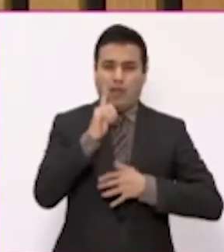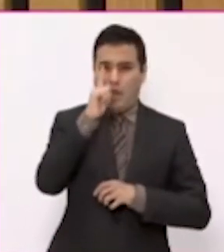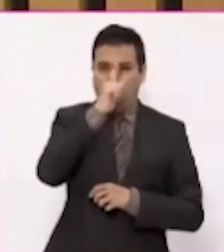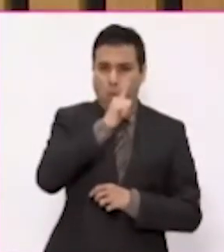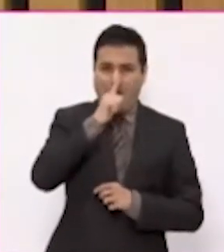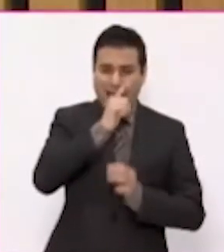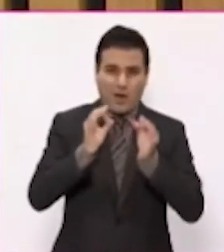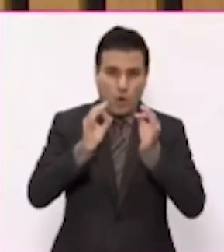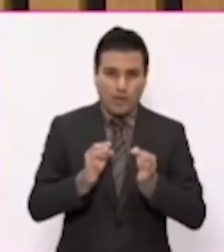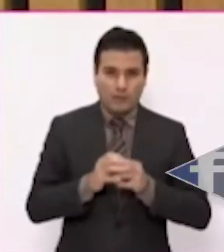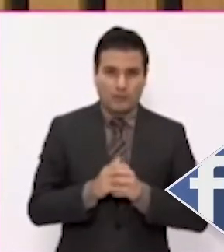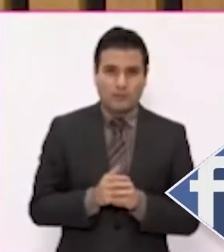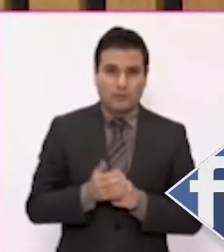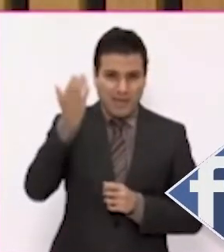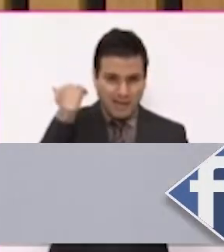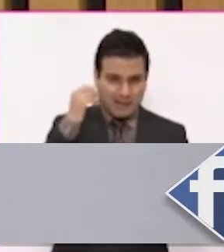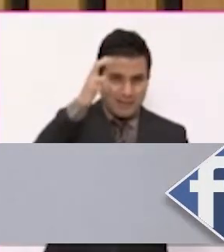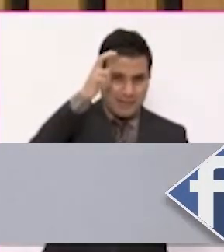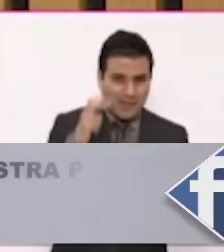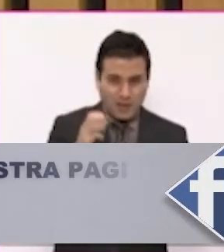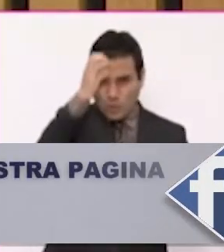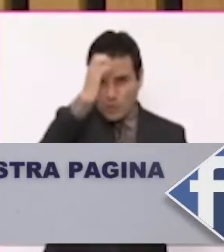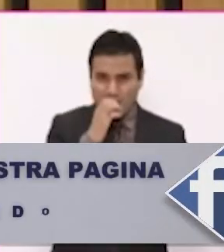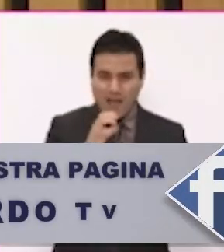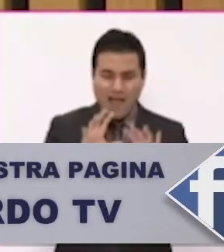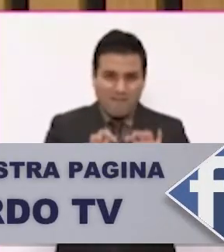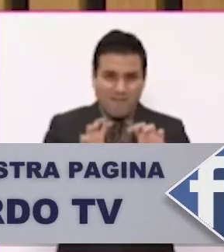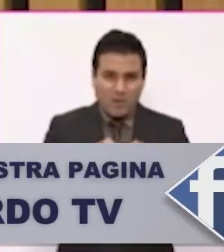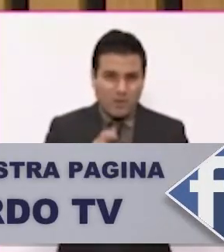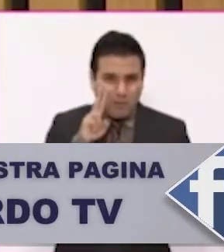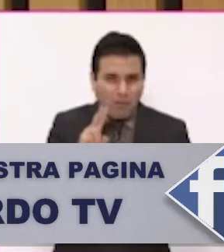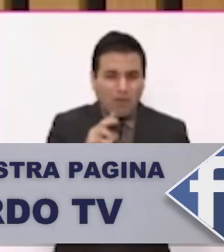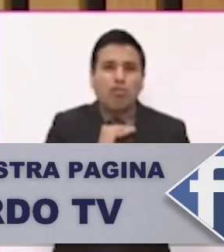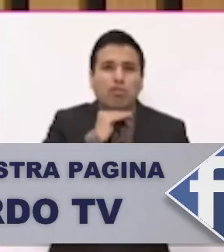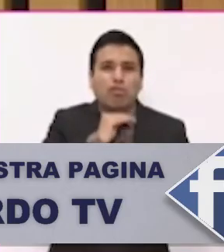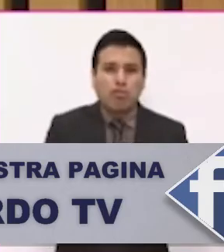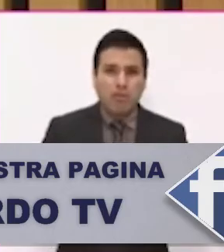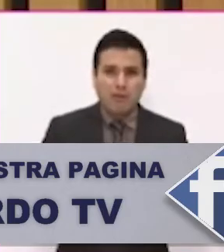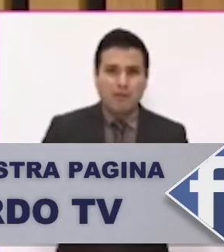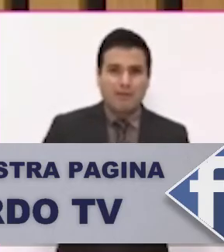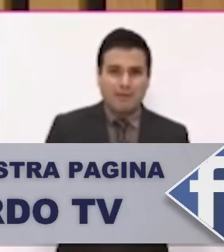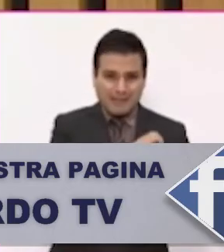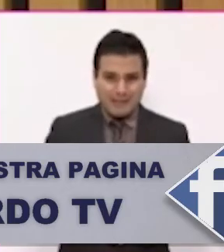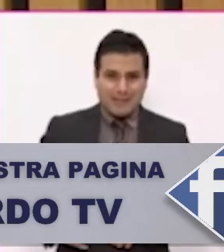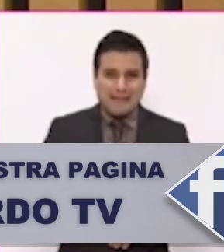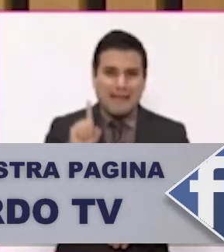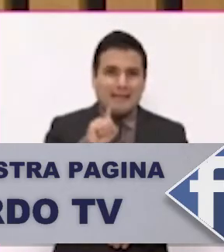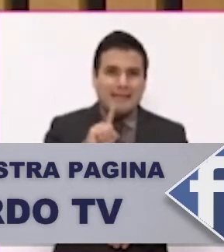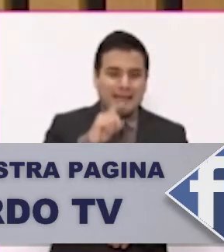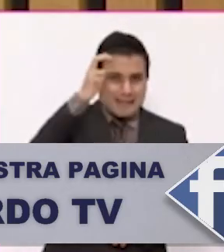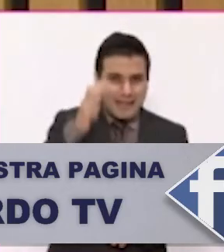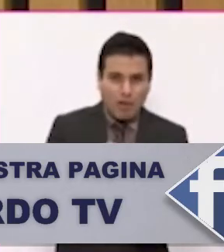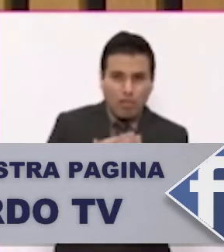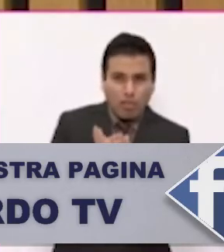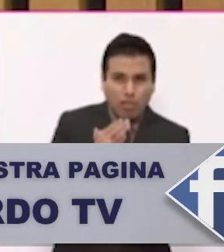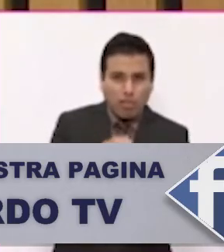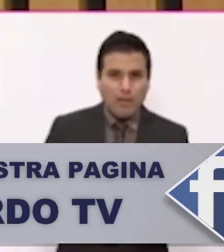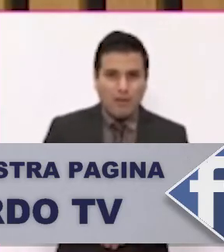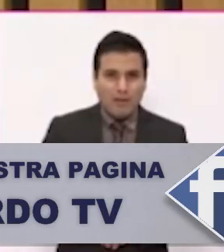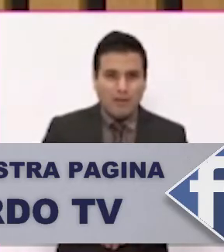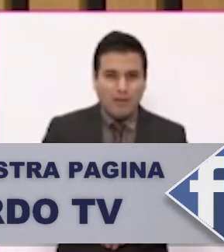No vieron el fraude en Hidalgo y Coahuila. No vieron la violencia contra candidatas en Hidalgo que obligó a la candidata de Mineral